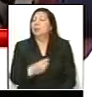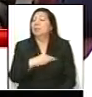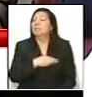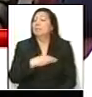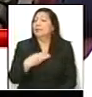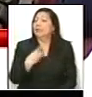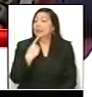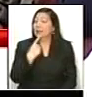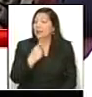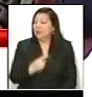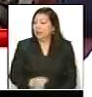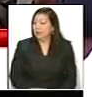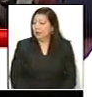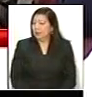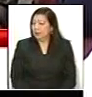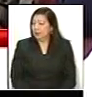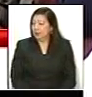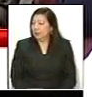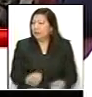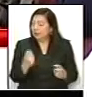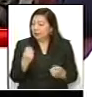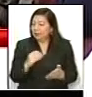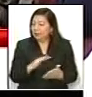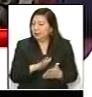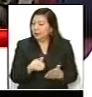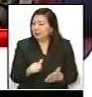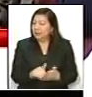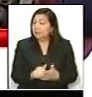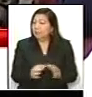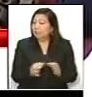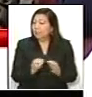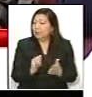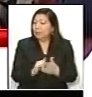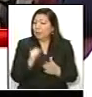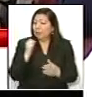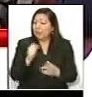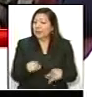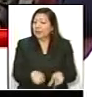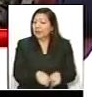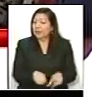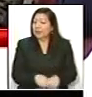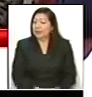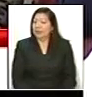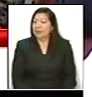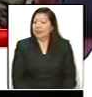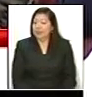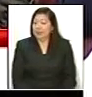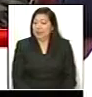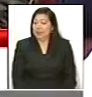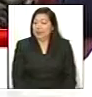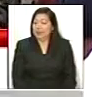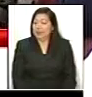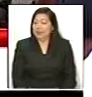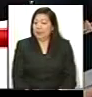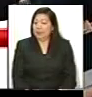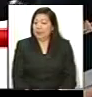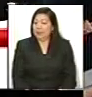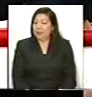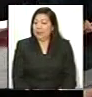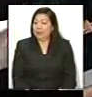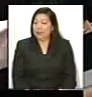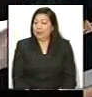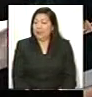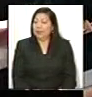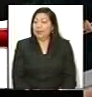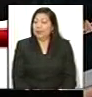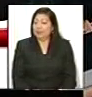haya aclarado los puntos ahí. Entiendan acá todos que la interpelación es un derecho también. Gracias, presidente. Gracias, congresista